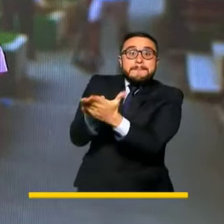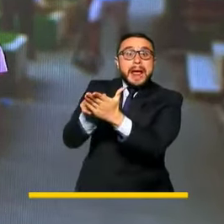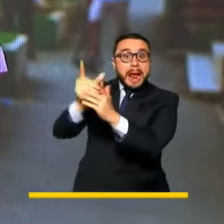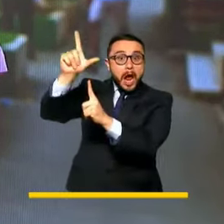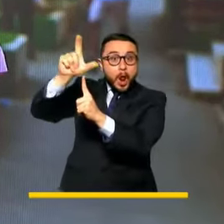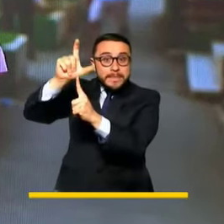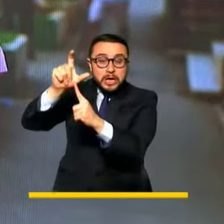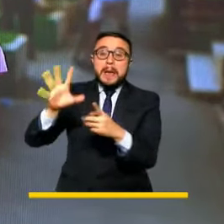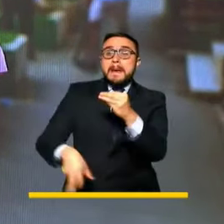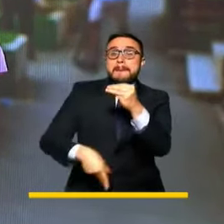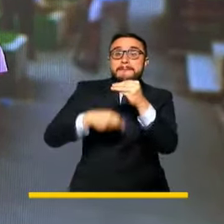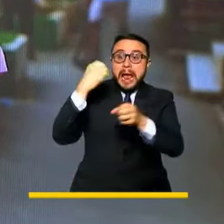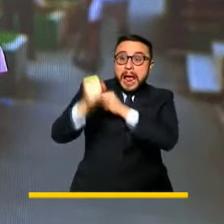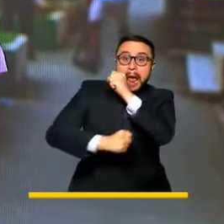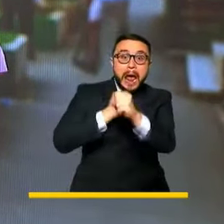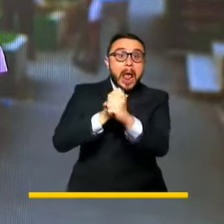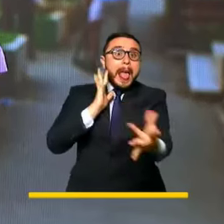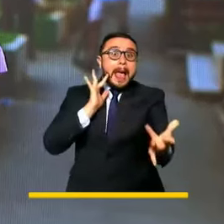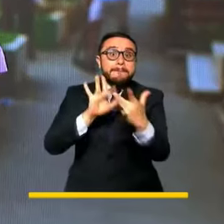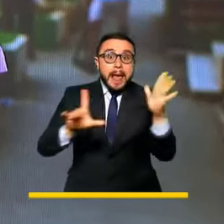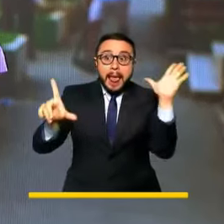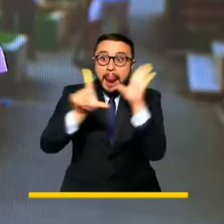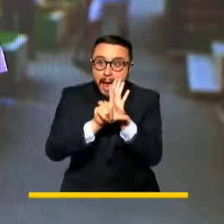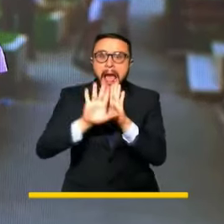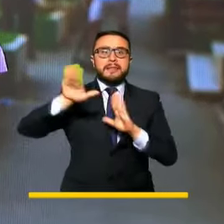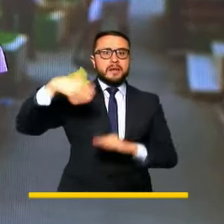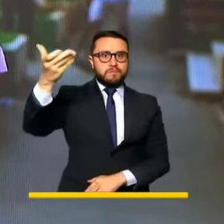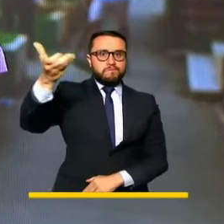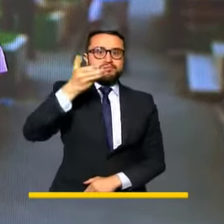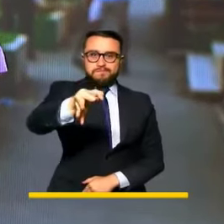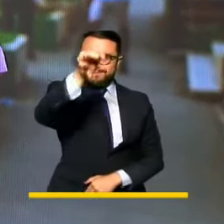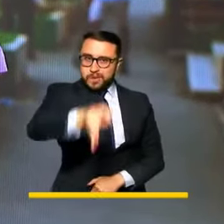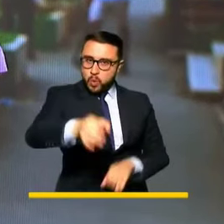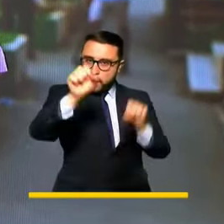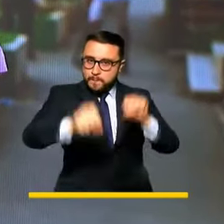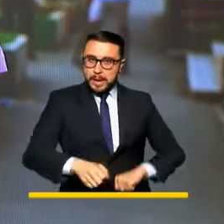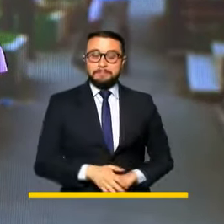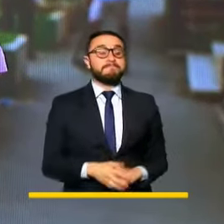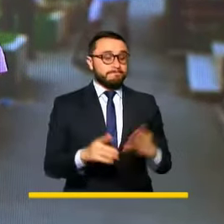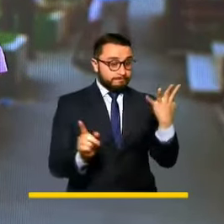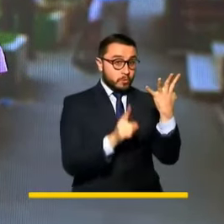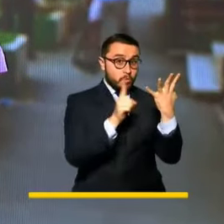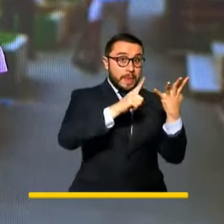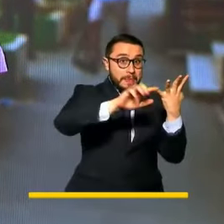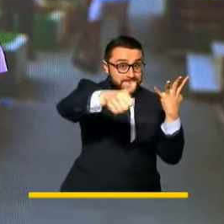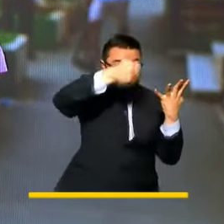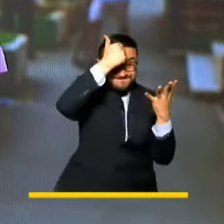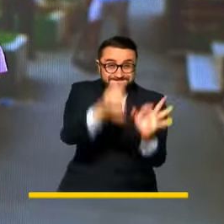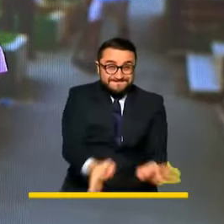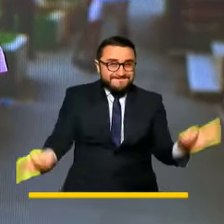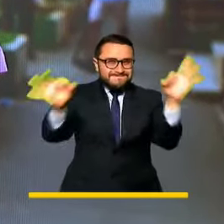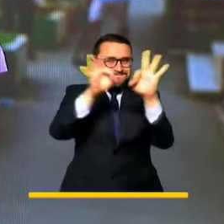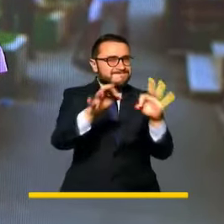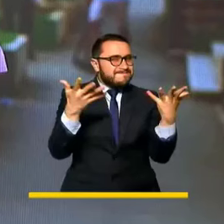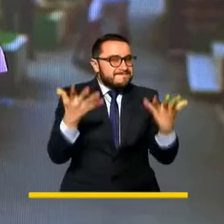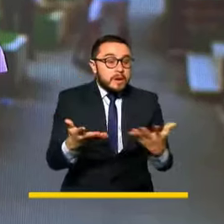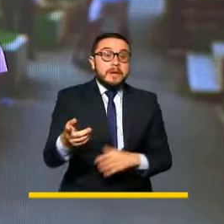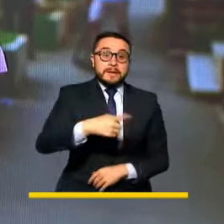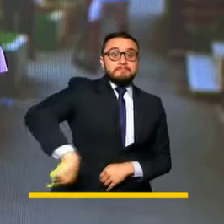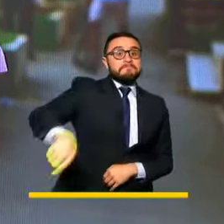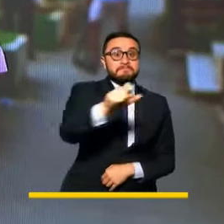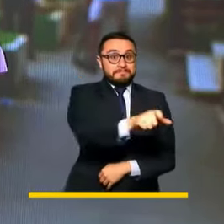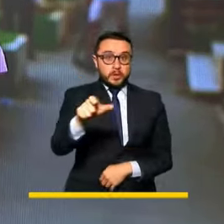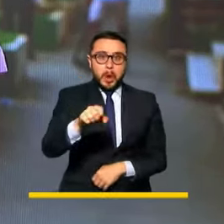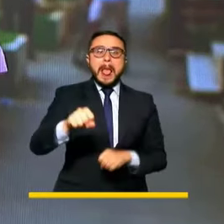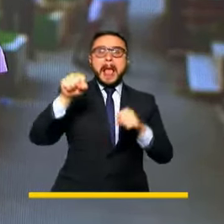y la edad de acuerdo con las normas vigentes. El cuarto pilar es para quienes pueden cotizar